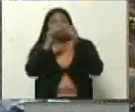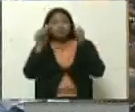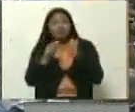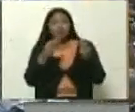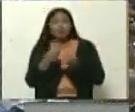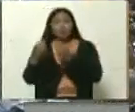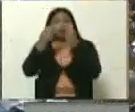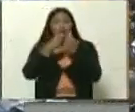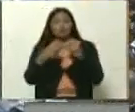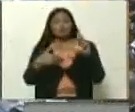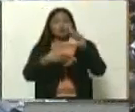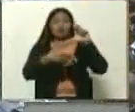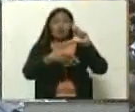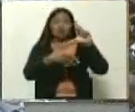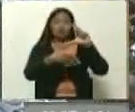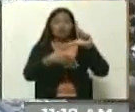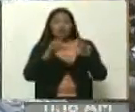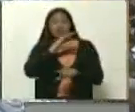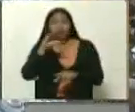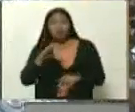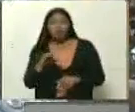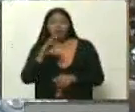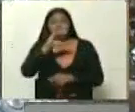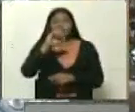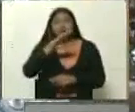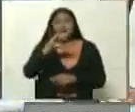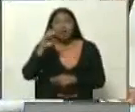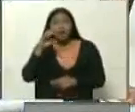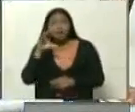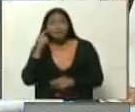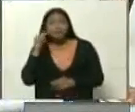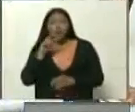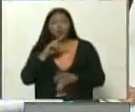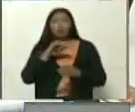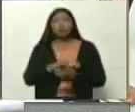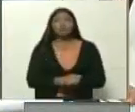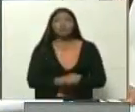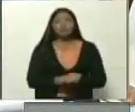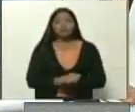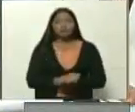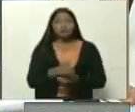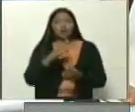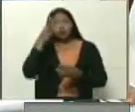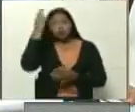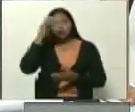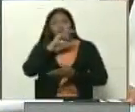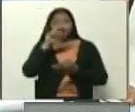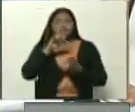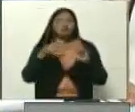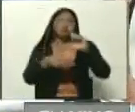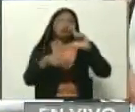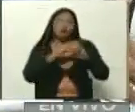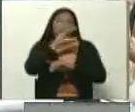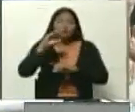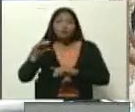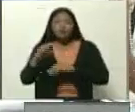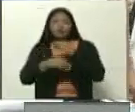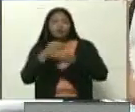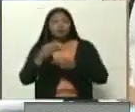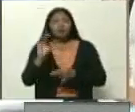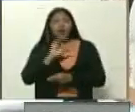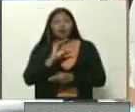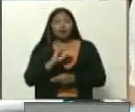Económico Latinoamericano y del Caribe, CELA, expresada durante el 47º Consejo Latinoamericano y Caribeño, realizado en